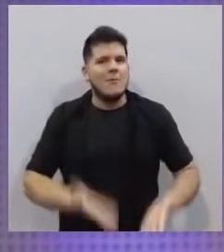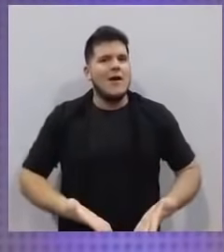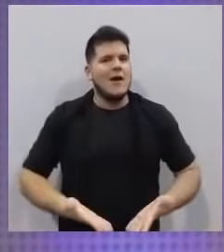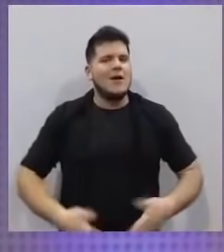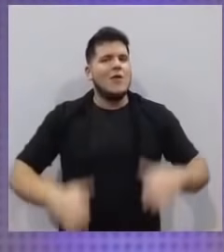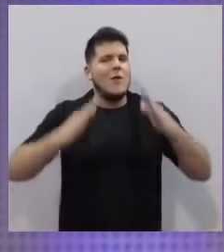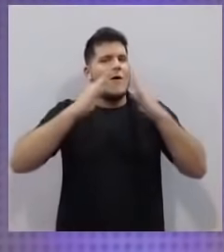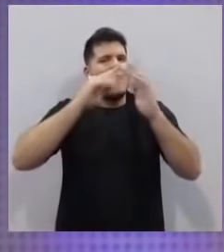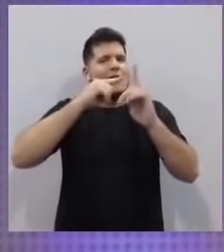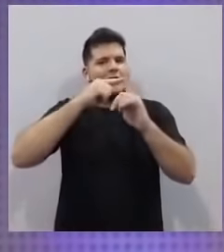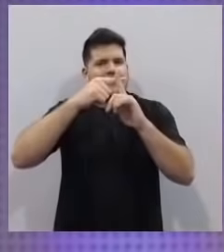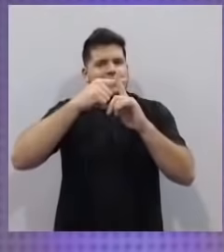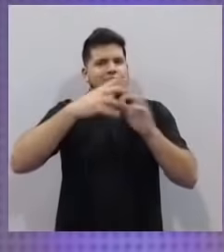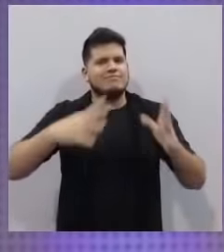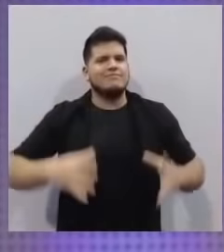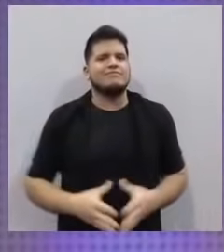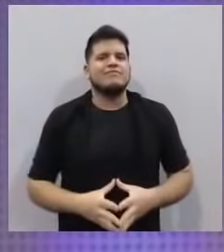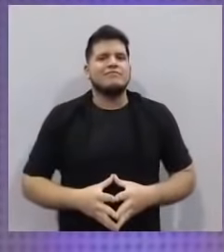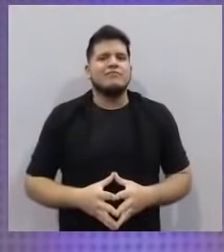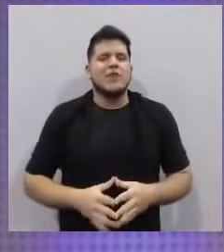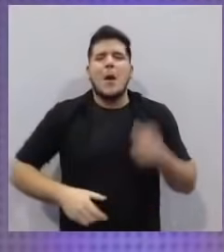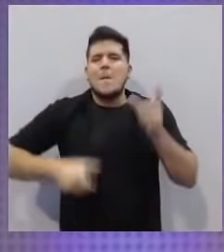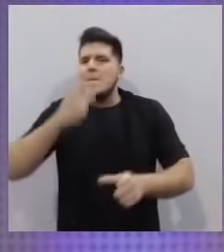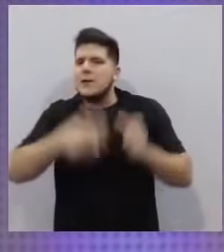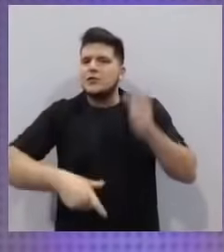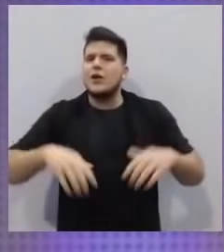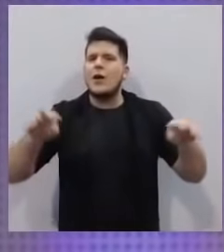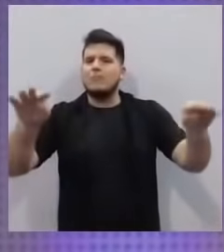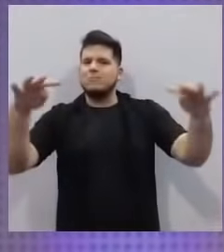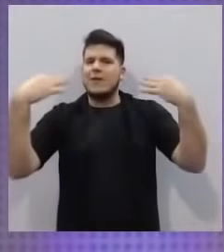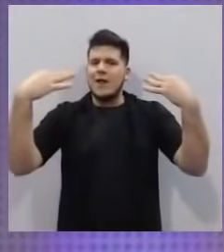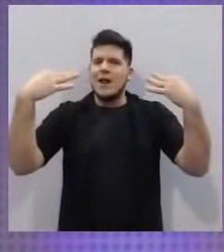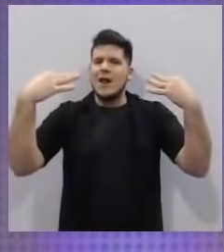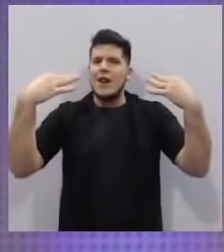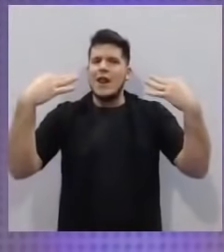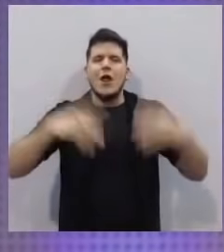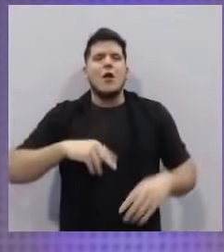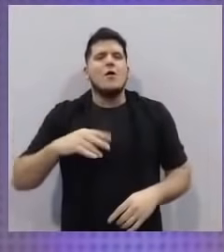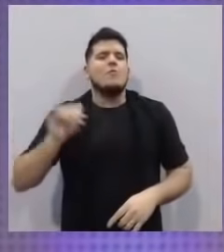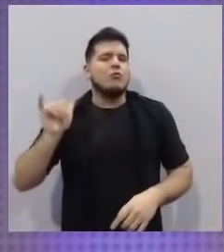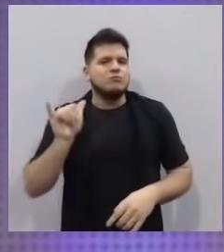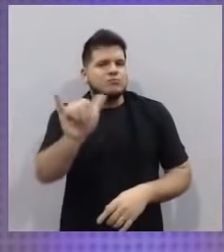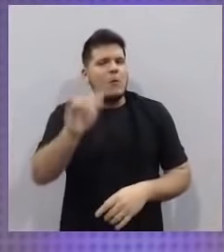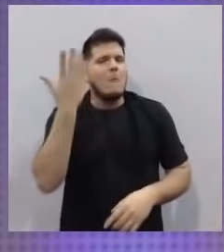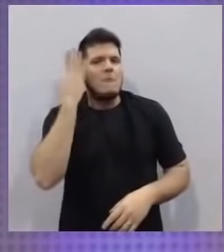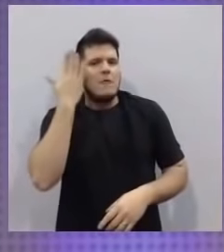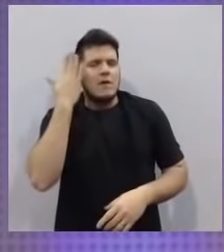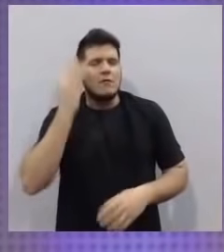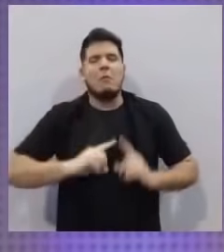ya los que nos siguen por las redes también muy bienvenidos y dios les fortalezca cada uno y también los que nos siguen por la radio